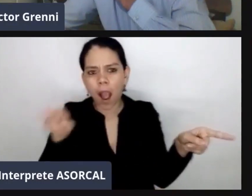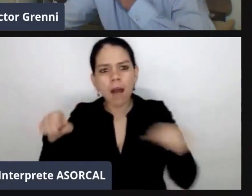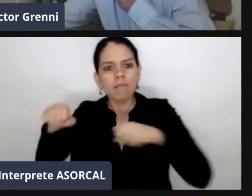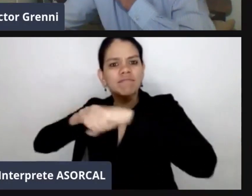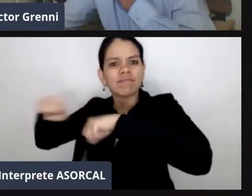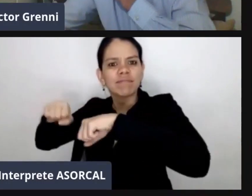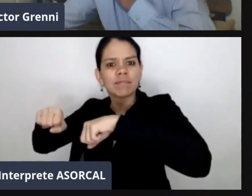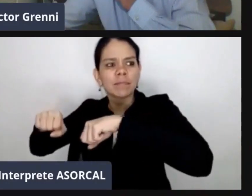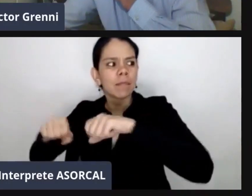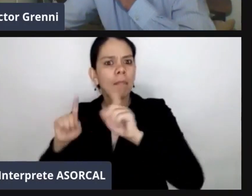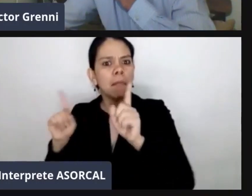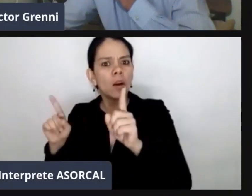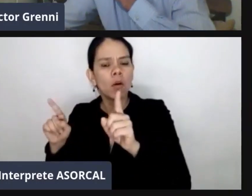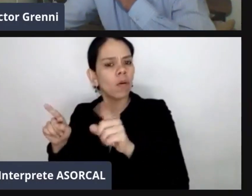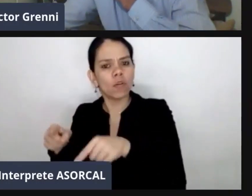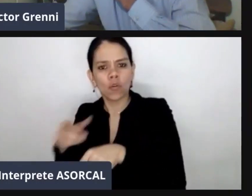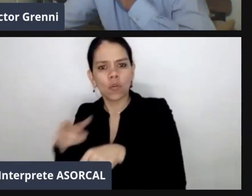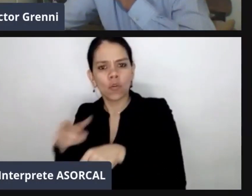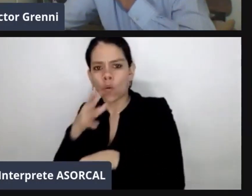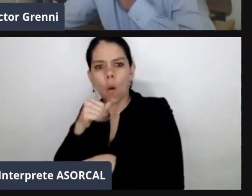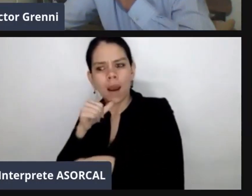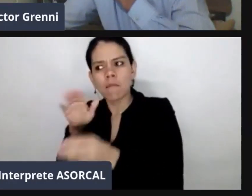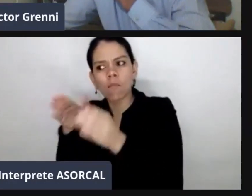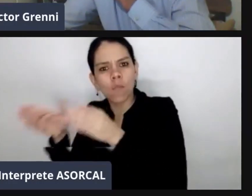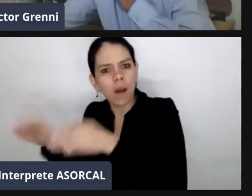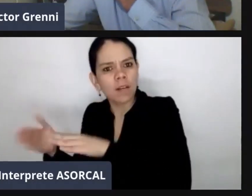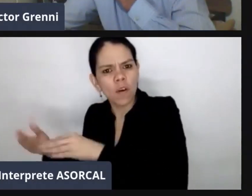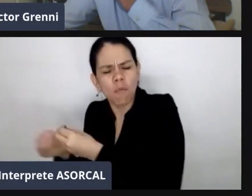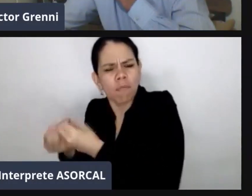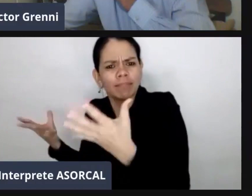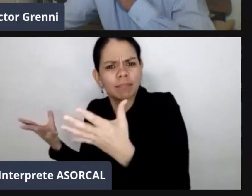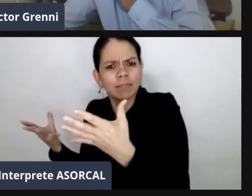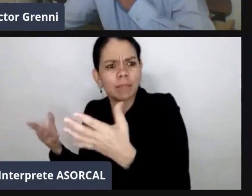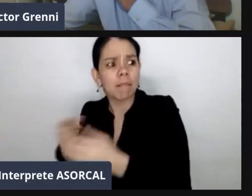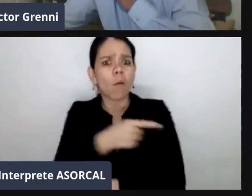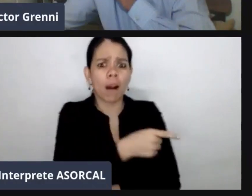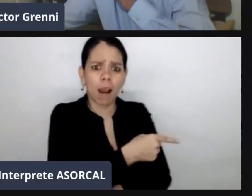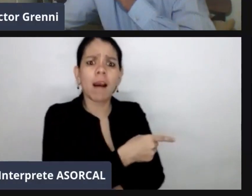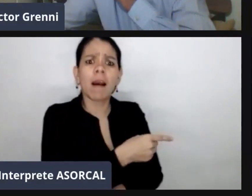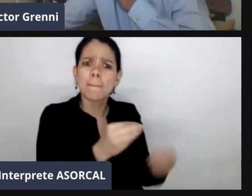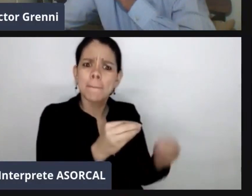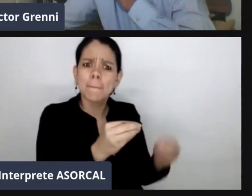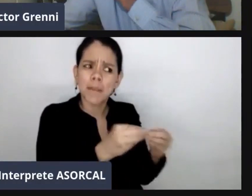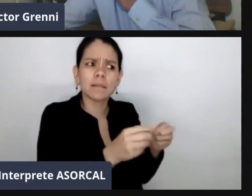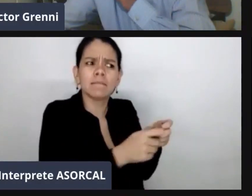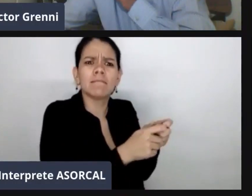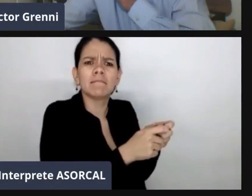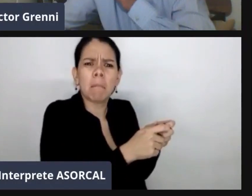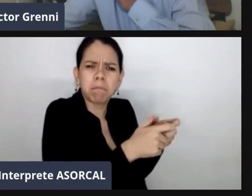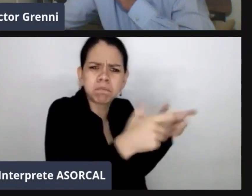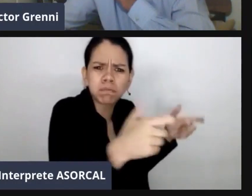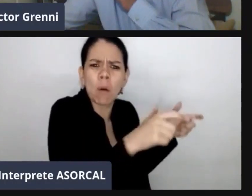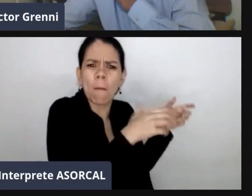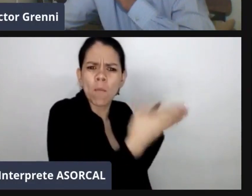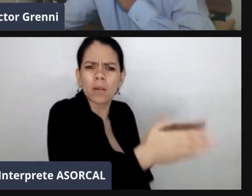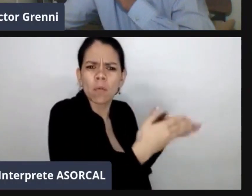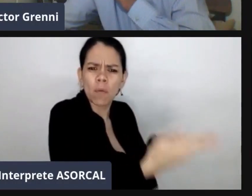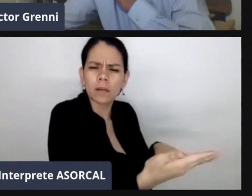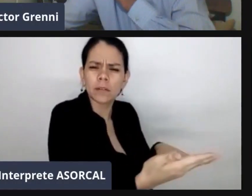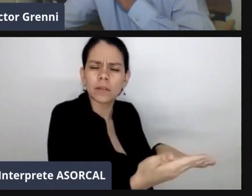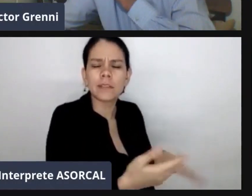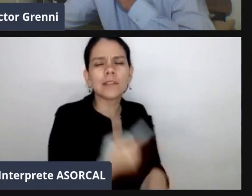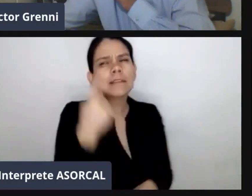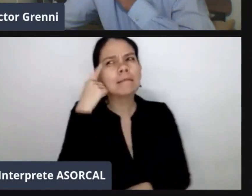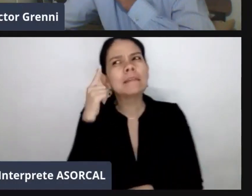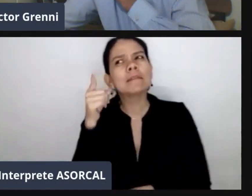violencia se siente más, pero el movimiento social, creo que eso también, frente a lo que usted habla de las organizaciones populares y los líderes, me